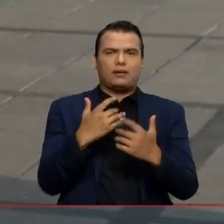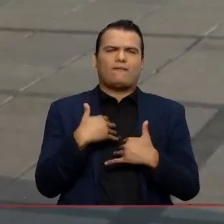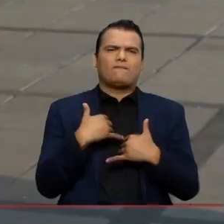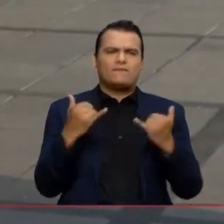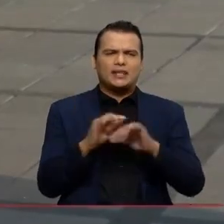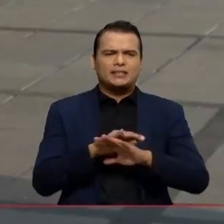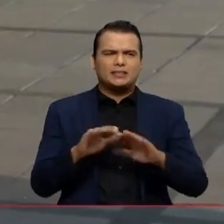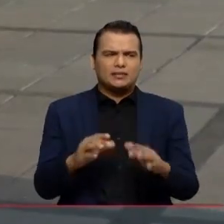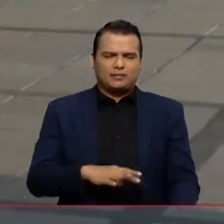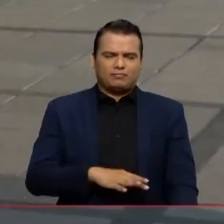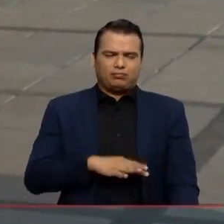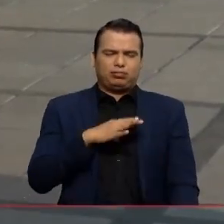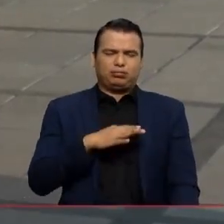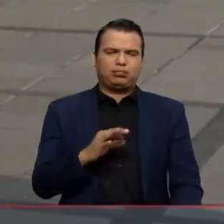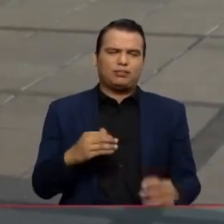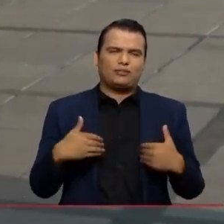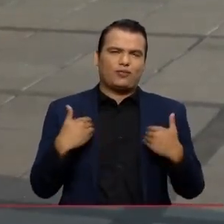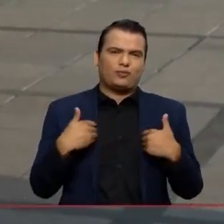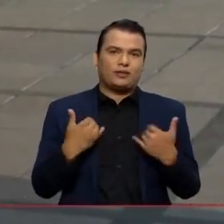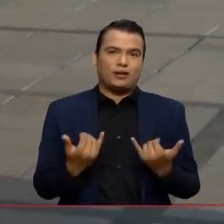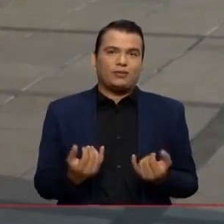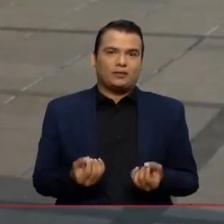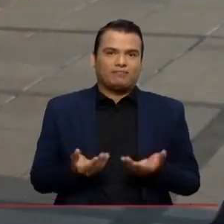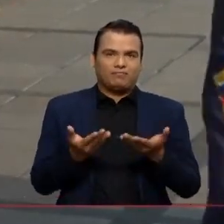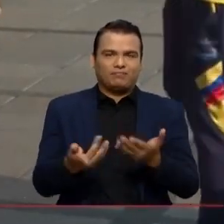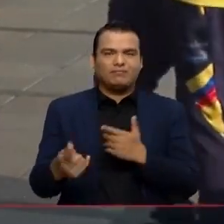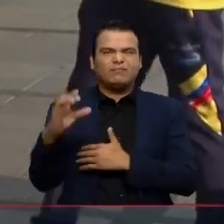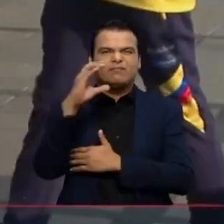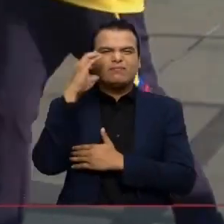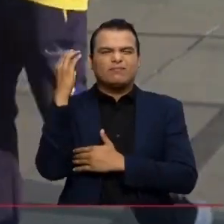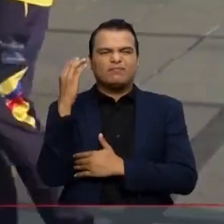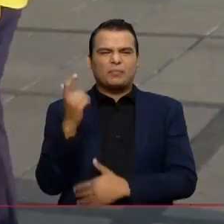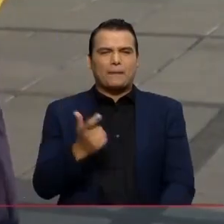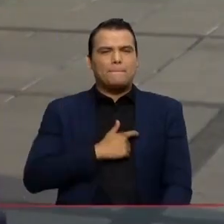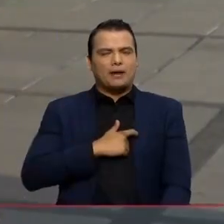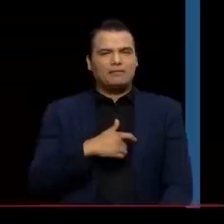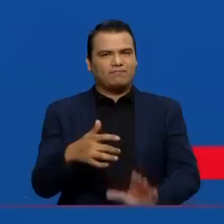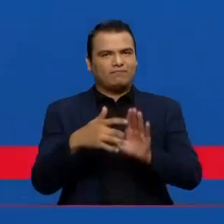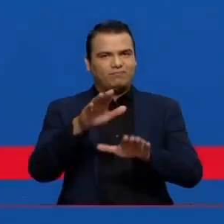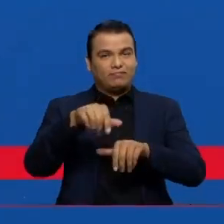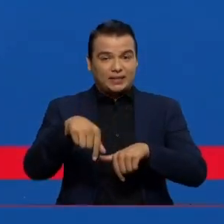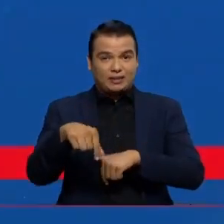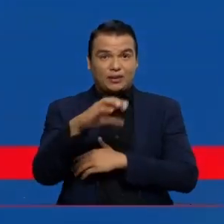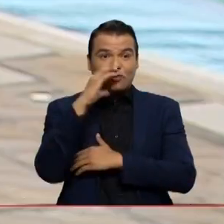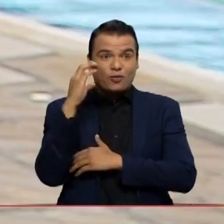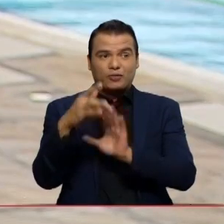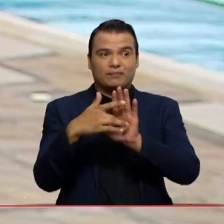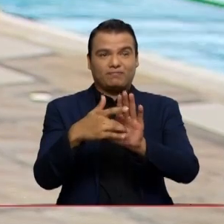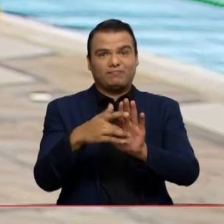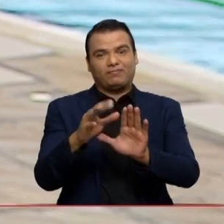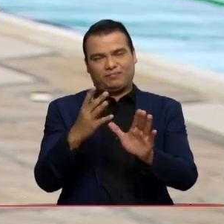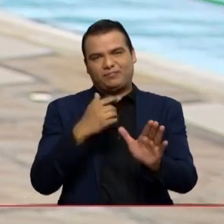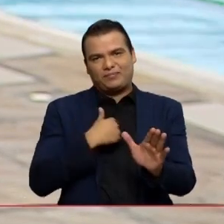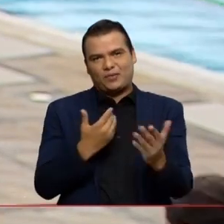feliz, muy orgullosa y muy contenta de poder darle ese triunfo a mi país y de poder ganar acá en Colombia. A partir de las 5 de